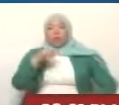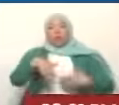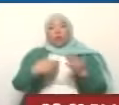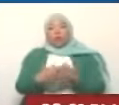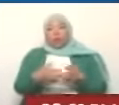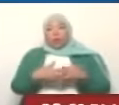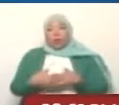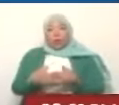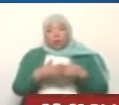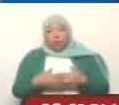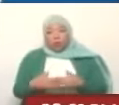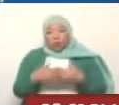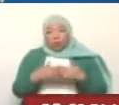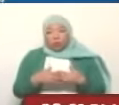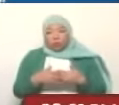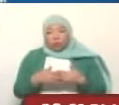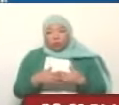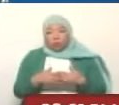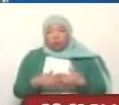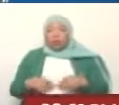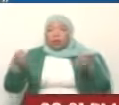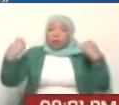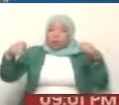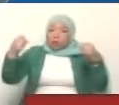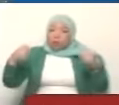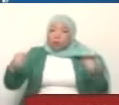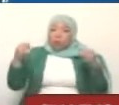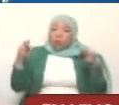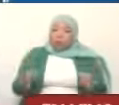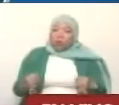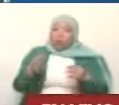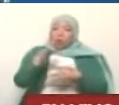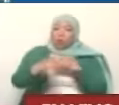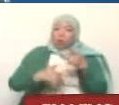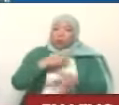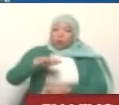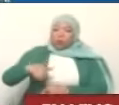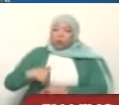del imperialismo de aplicarnos un modelo colonial.